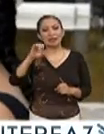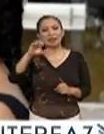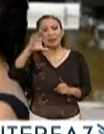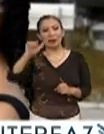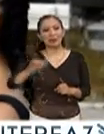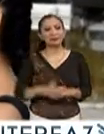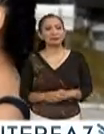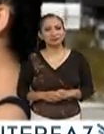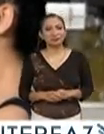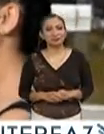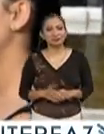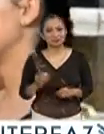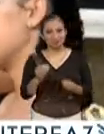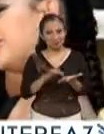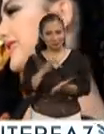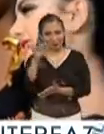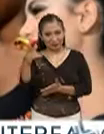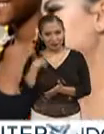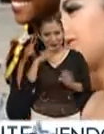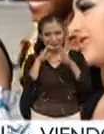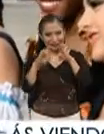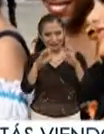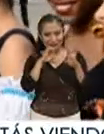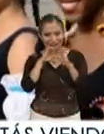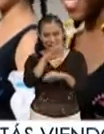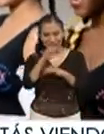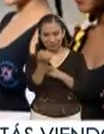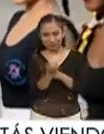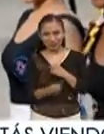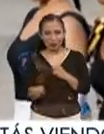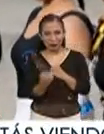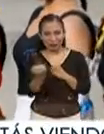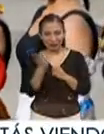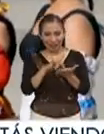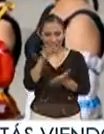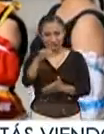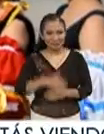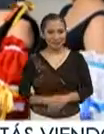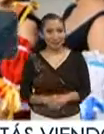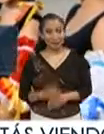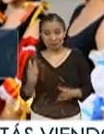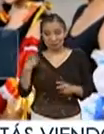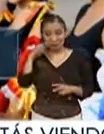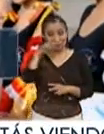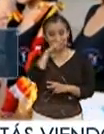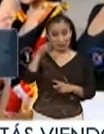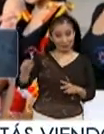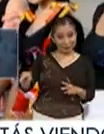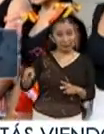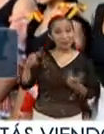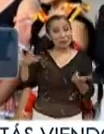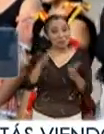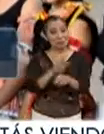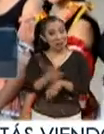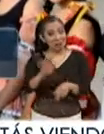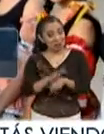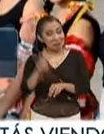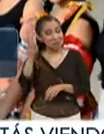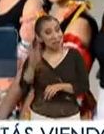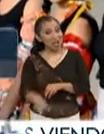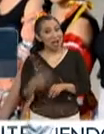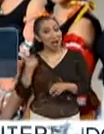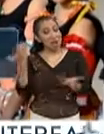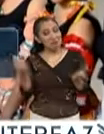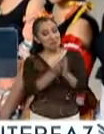Goulart. Muchísimas gracias por esta entrevista. Todo el éxito. Gracias. Como podrán ver, amigos, pues Brasil es sin duda